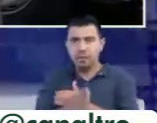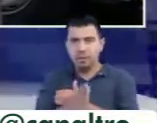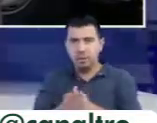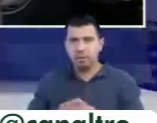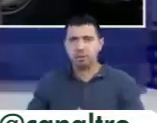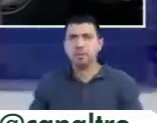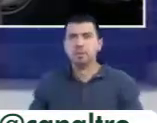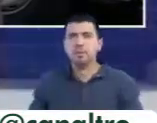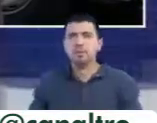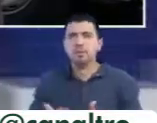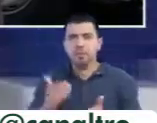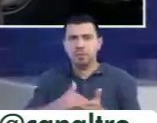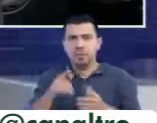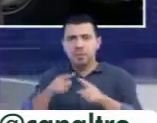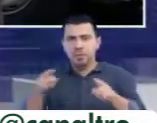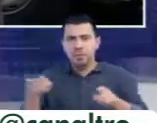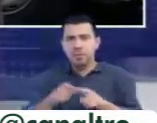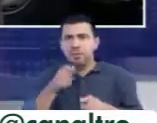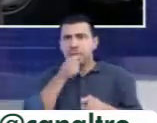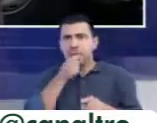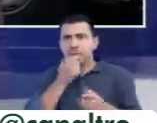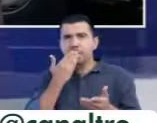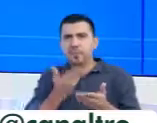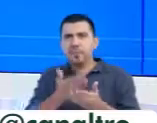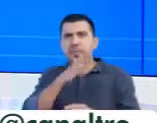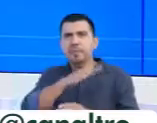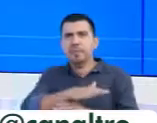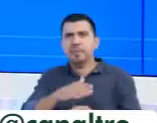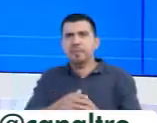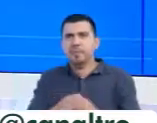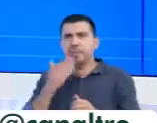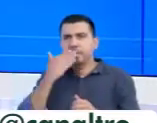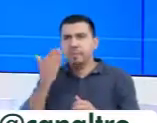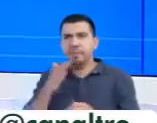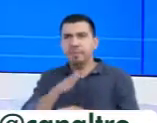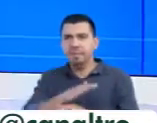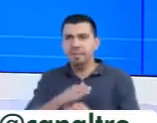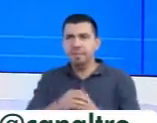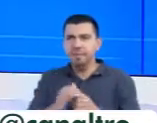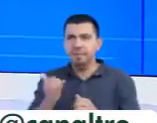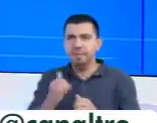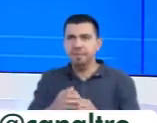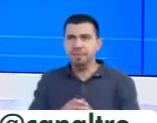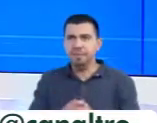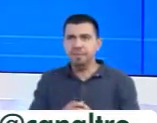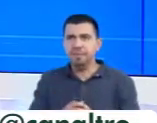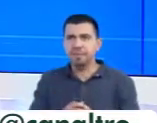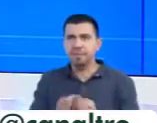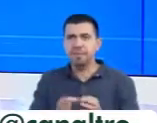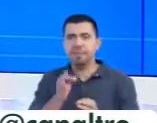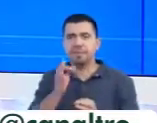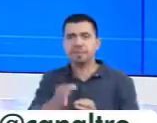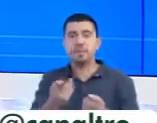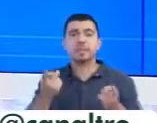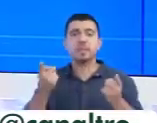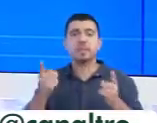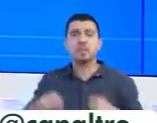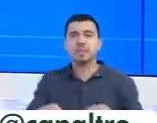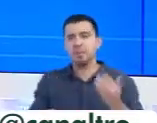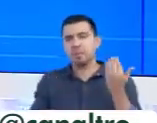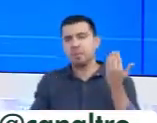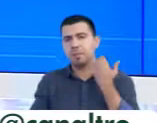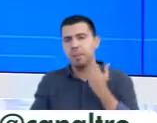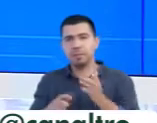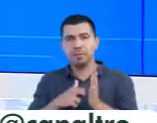usted, Lizeth, al Centro de Estudios. Muy buenas tardes. Buenas tardes, Eduard. Y las lluvias también dejaron afectaciones en el municipio de Girón, como lo fue en el